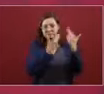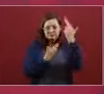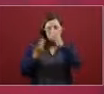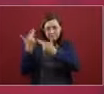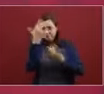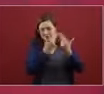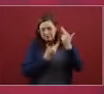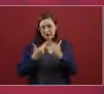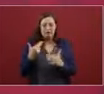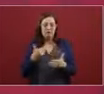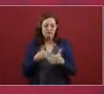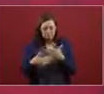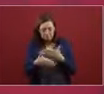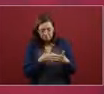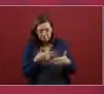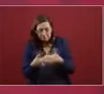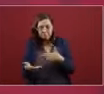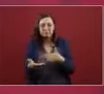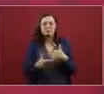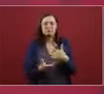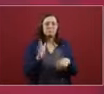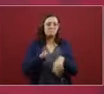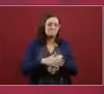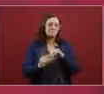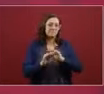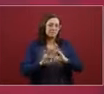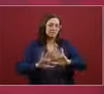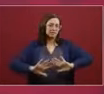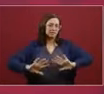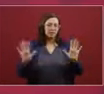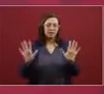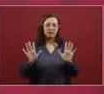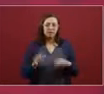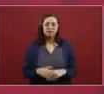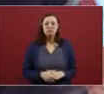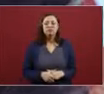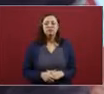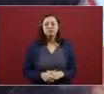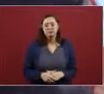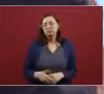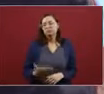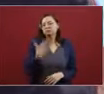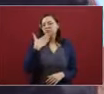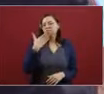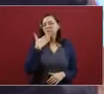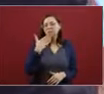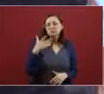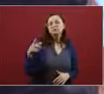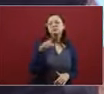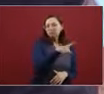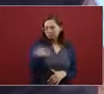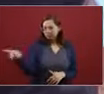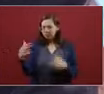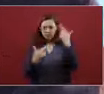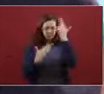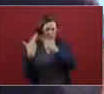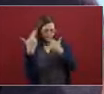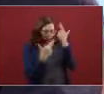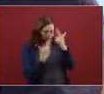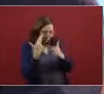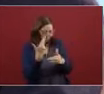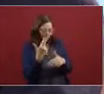actualizarla, hay que transparentarla. Y qué bien que todos estén pendientes, todos nos